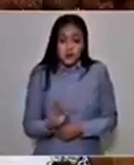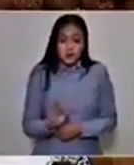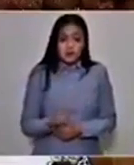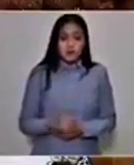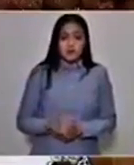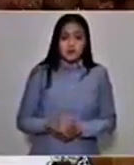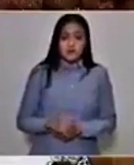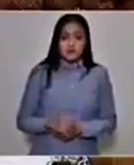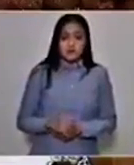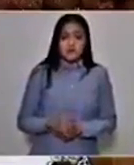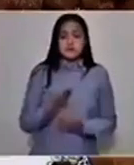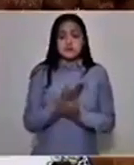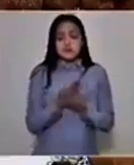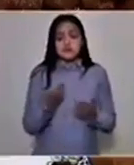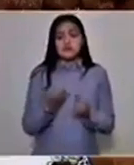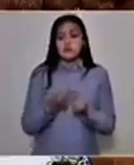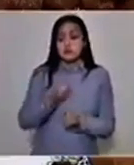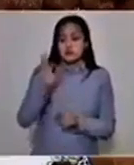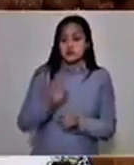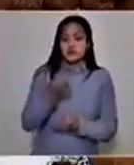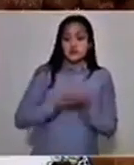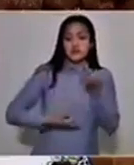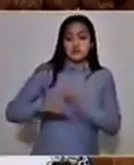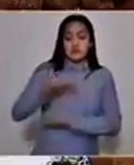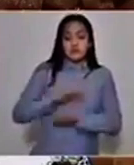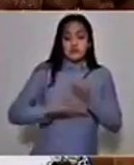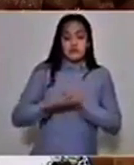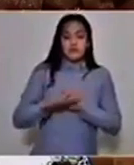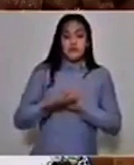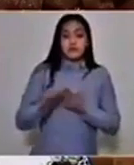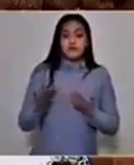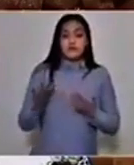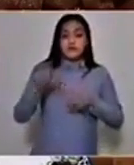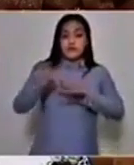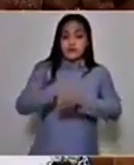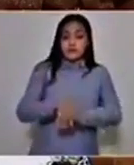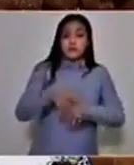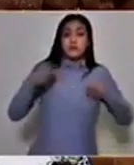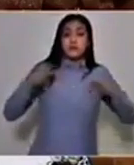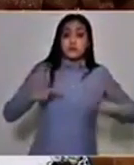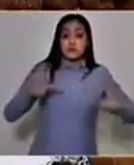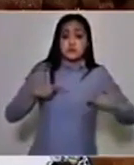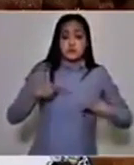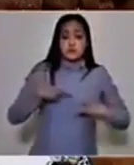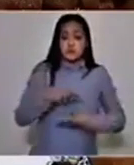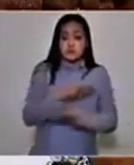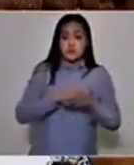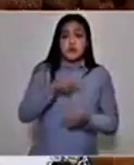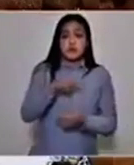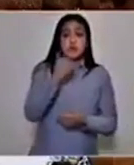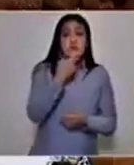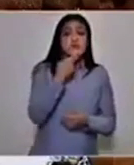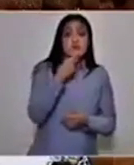en todo caso, si se consideraba un reparto proporcional entre todos los consumidores de corriente